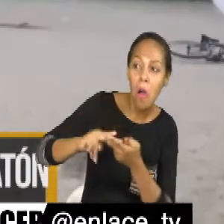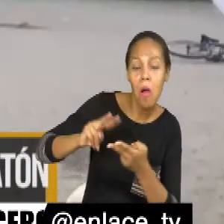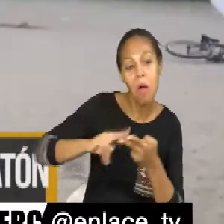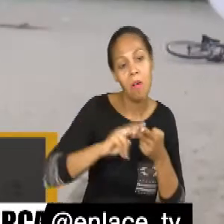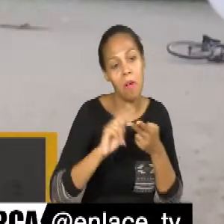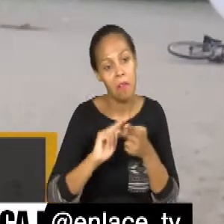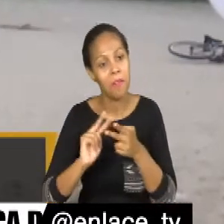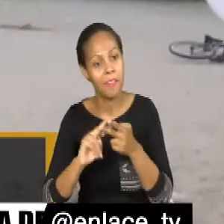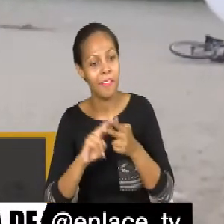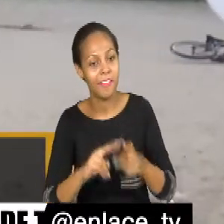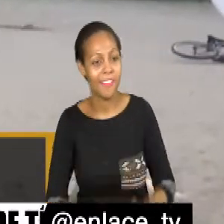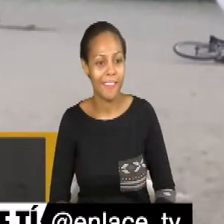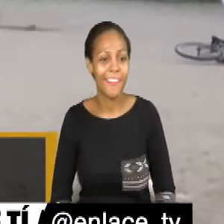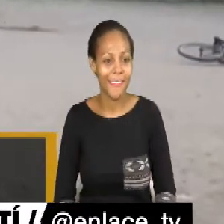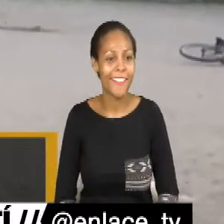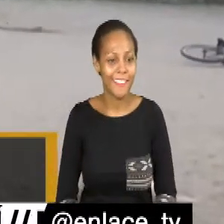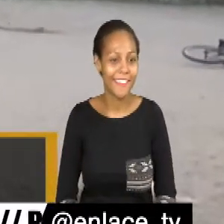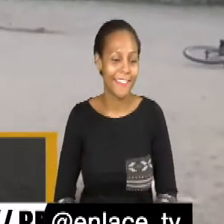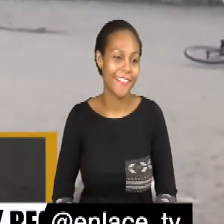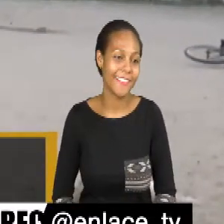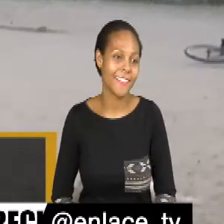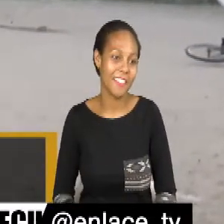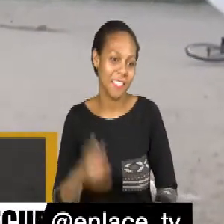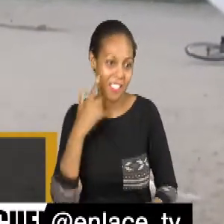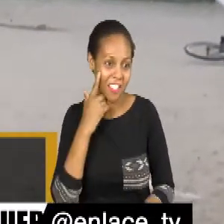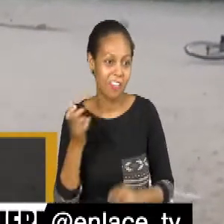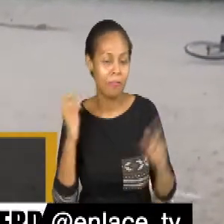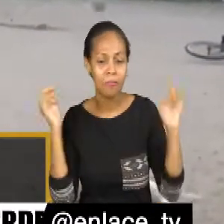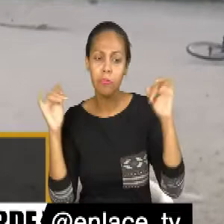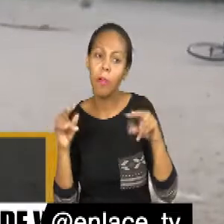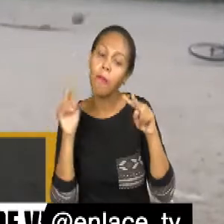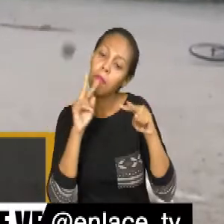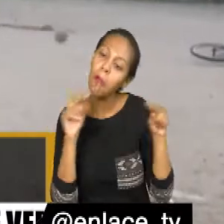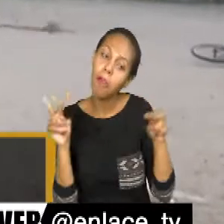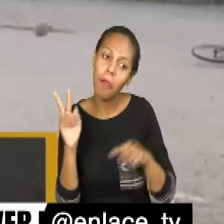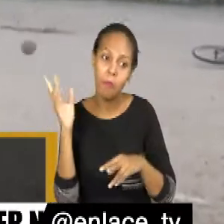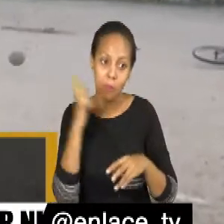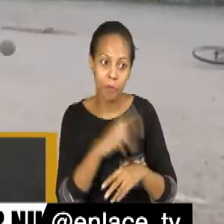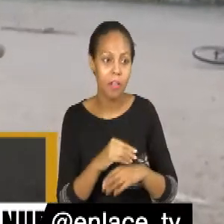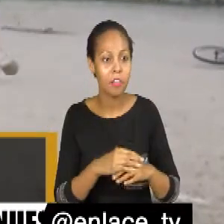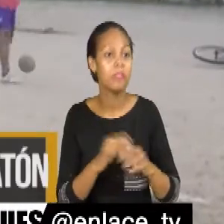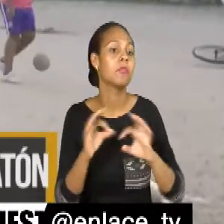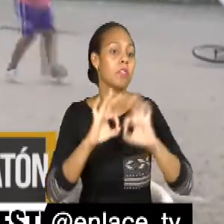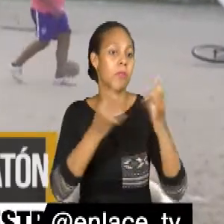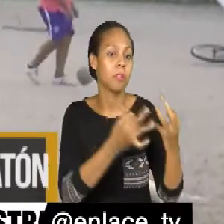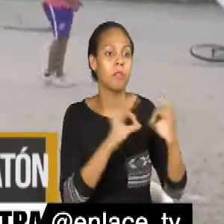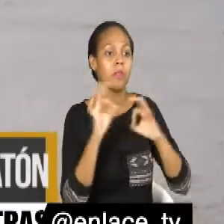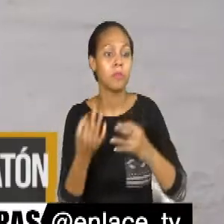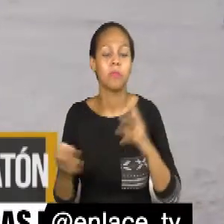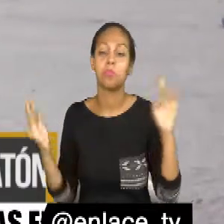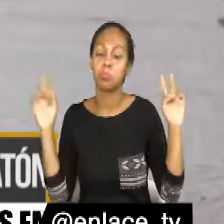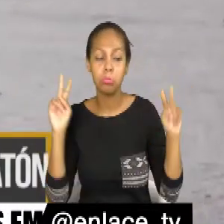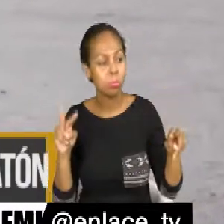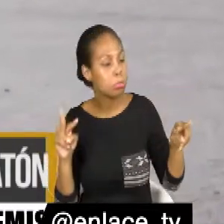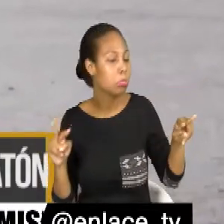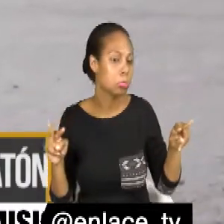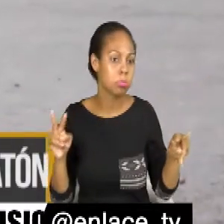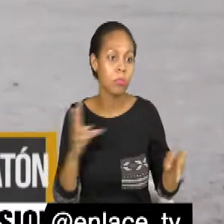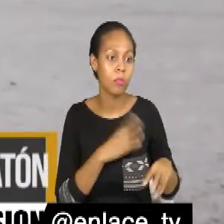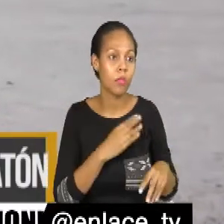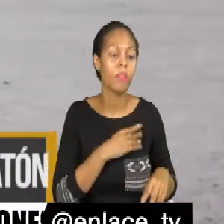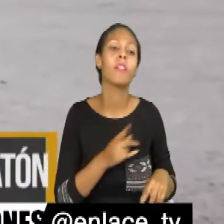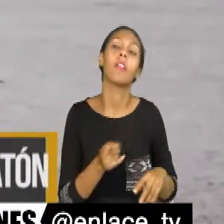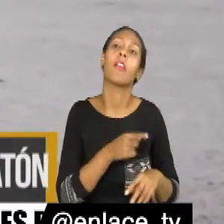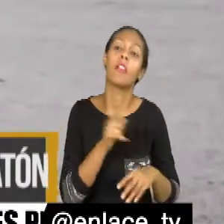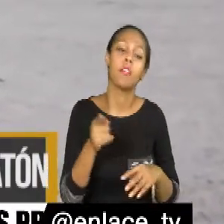Como podemos ver, sí, los compañeros traen sus parejas, nosotros también, las familias, entonces es muy bueno el campeonato porque hace que las familias